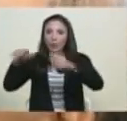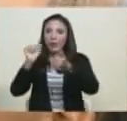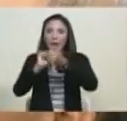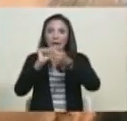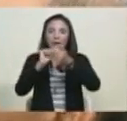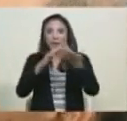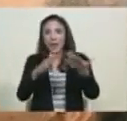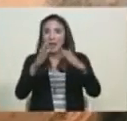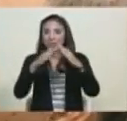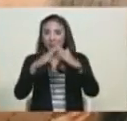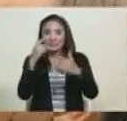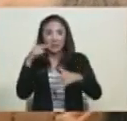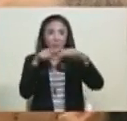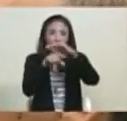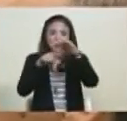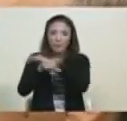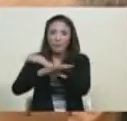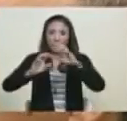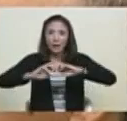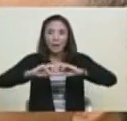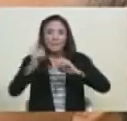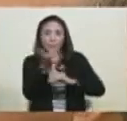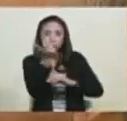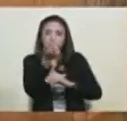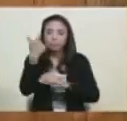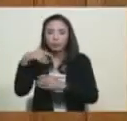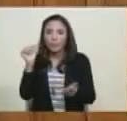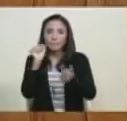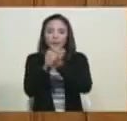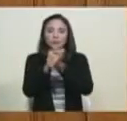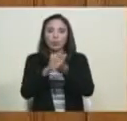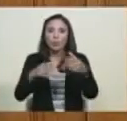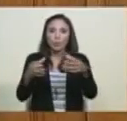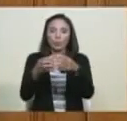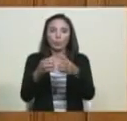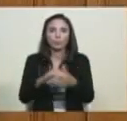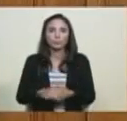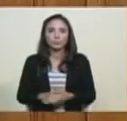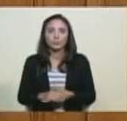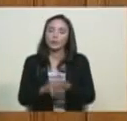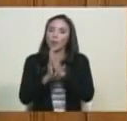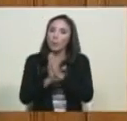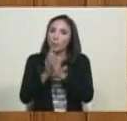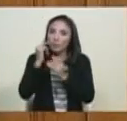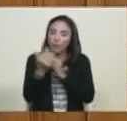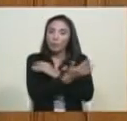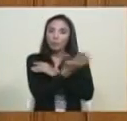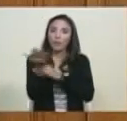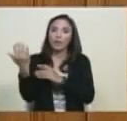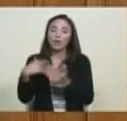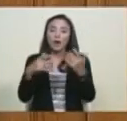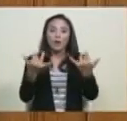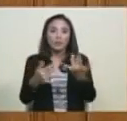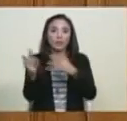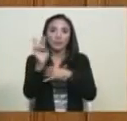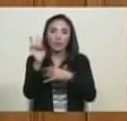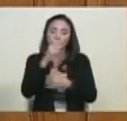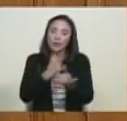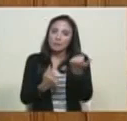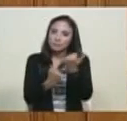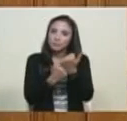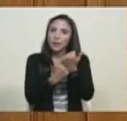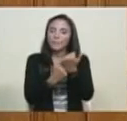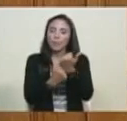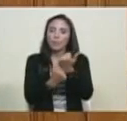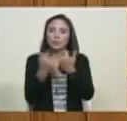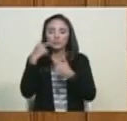mismo momento para capturar a otro grupo. Voy a pedir la colaboración de toda Venezuela para que